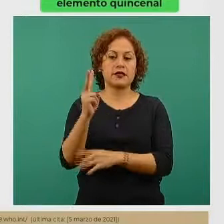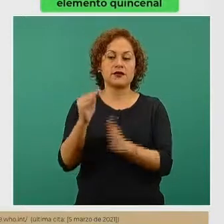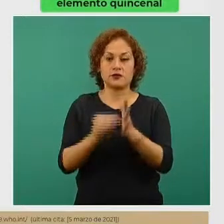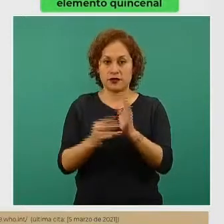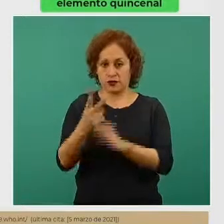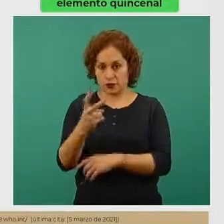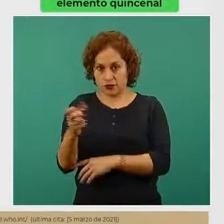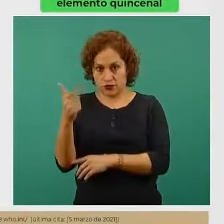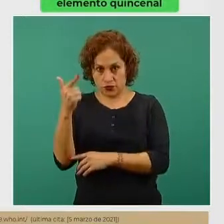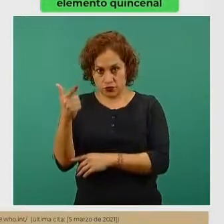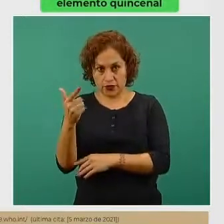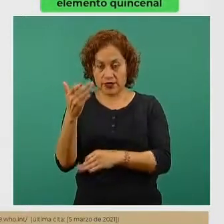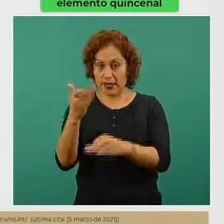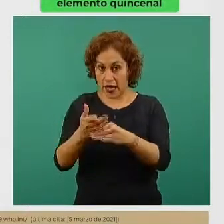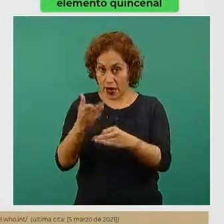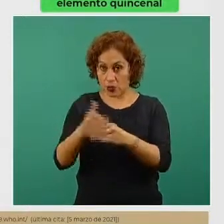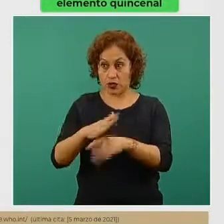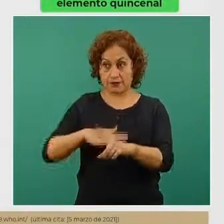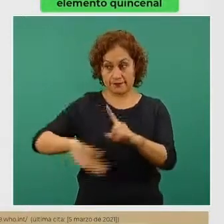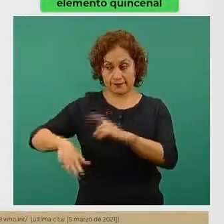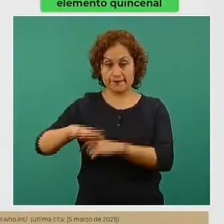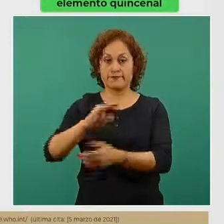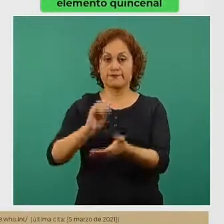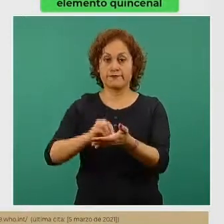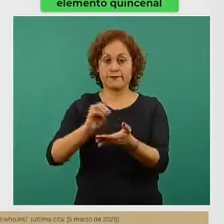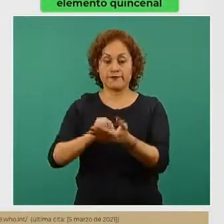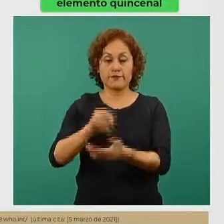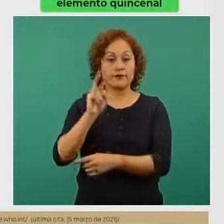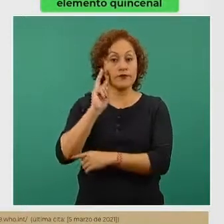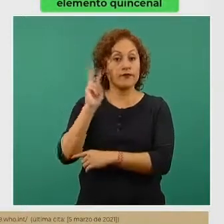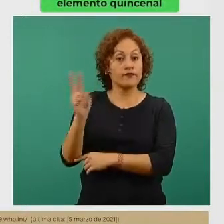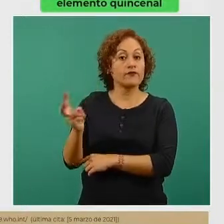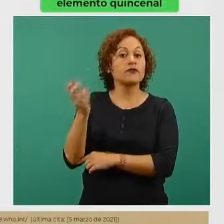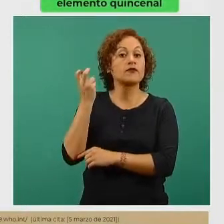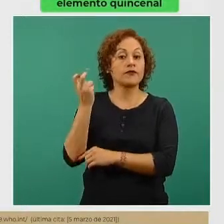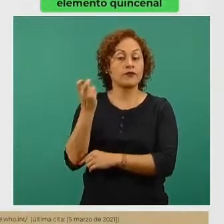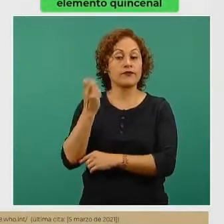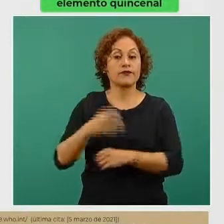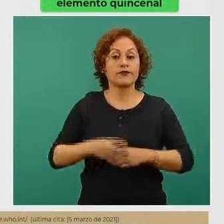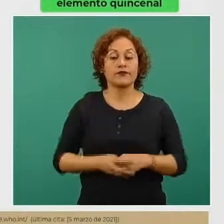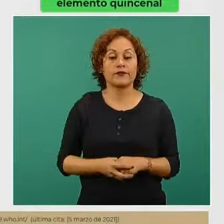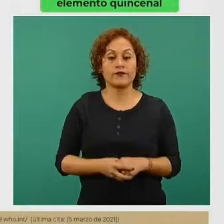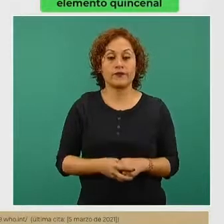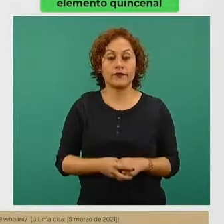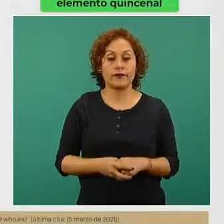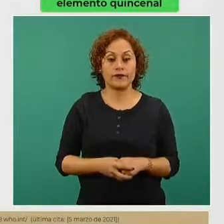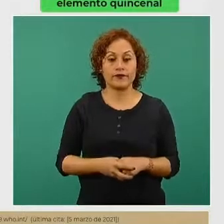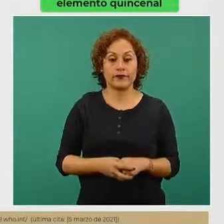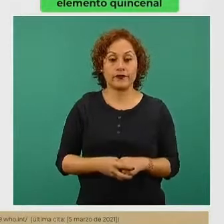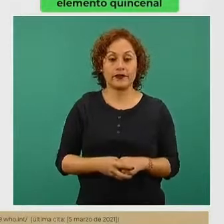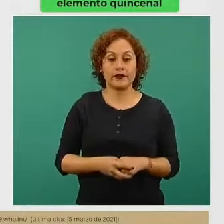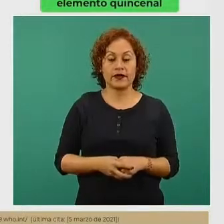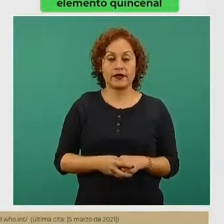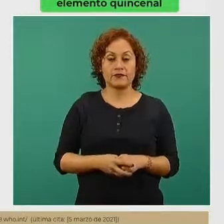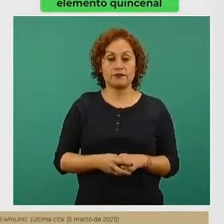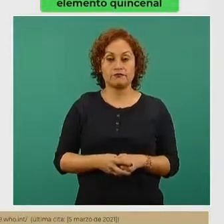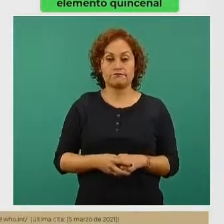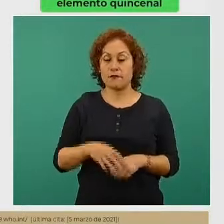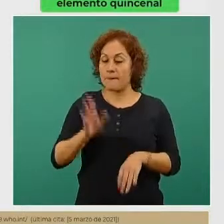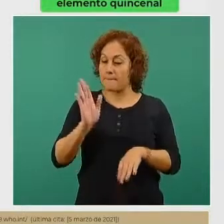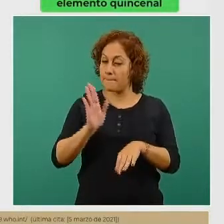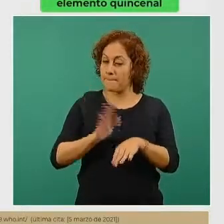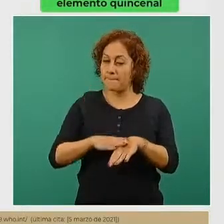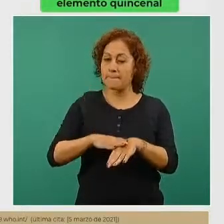pandémica reciente, y lo que vemos en el gráfico es que además esta actividad pandémica reciente está concentrada en las regiones